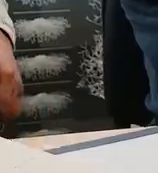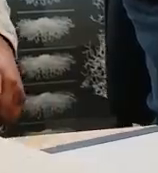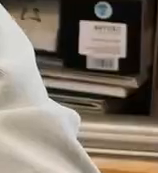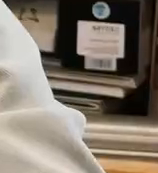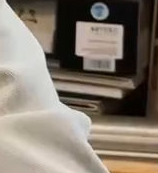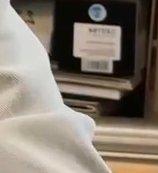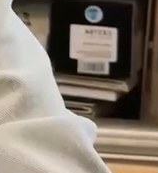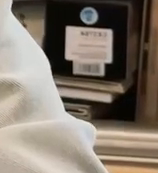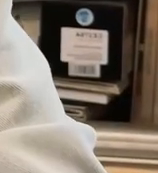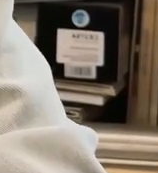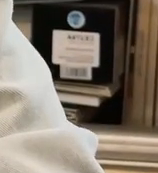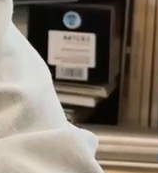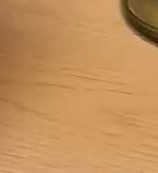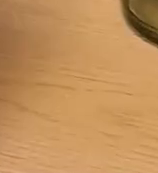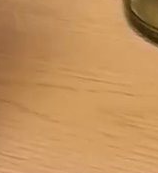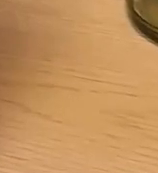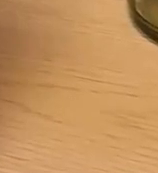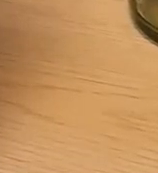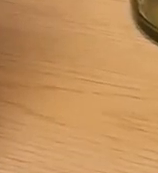bien